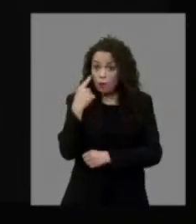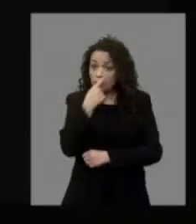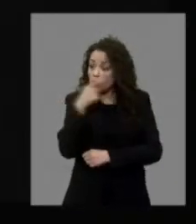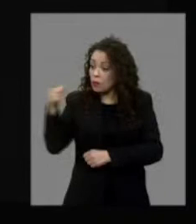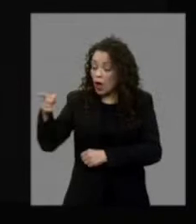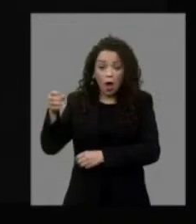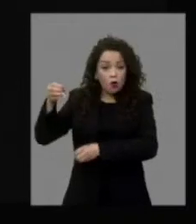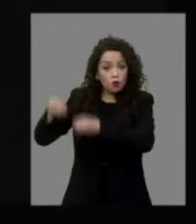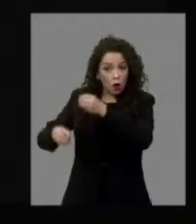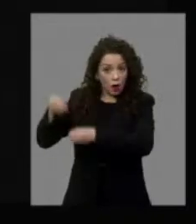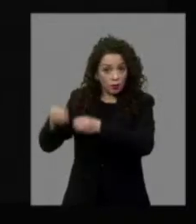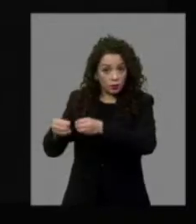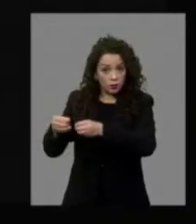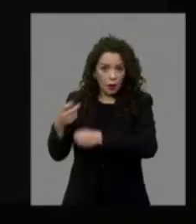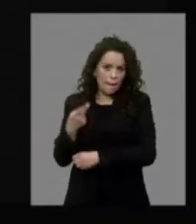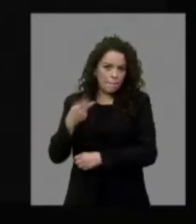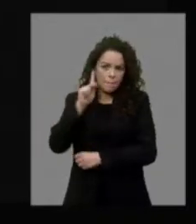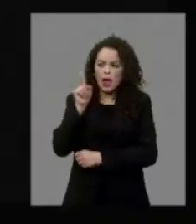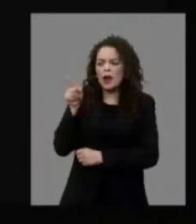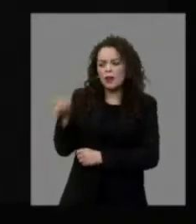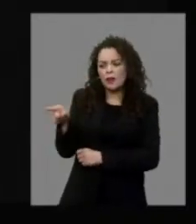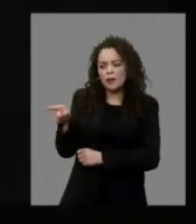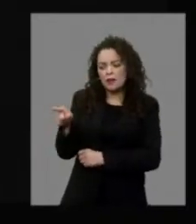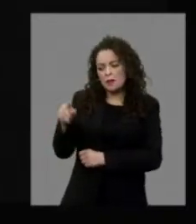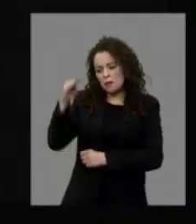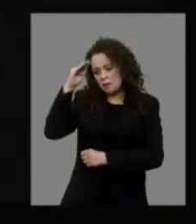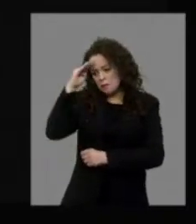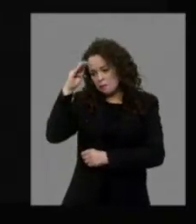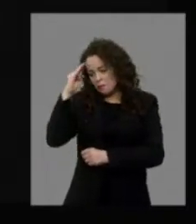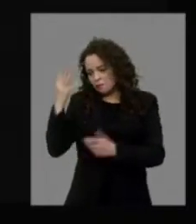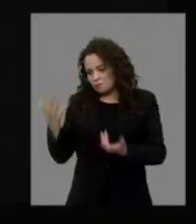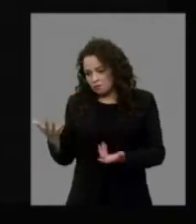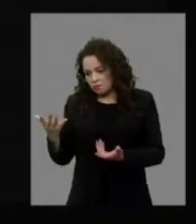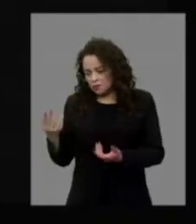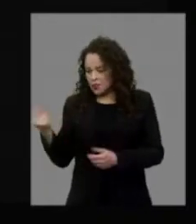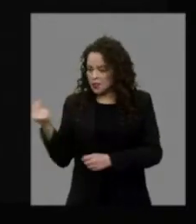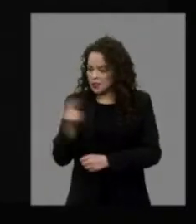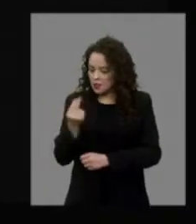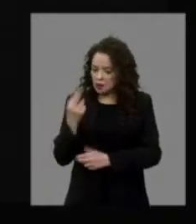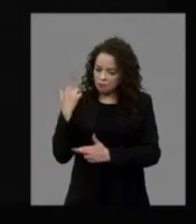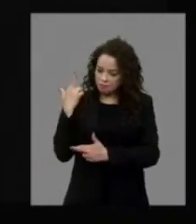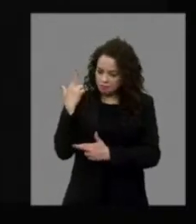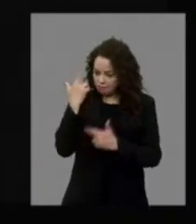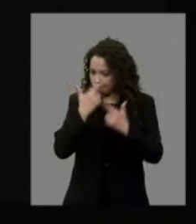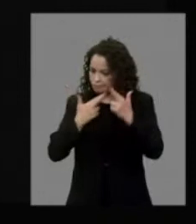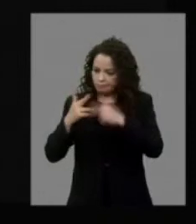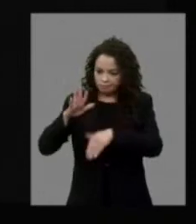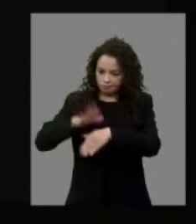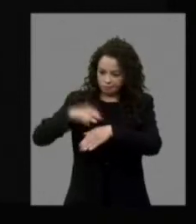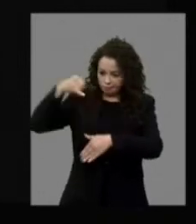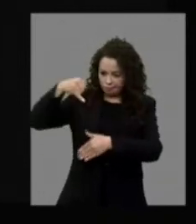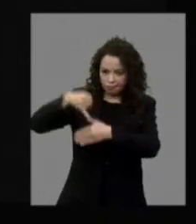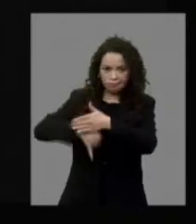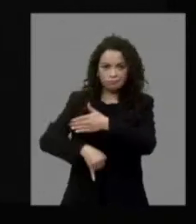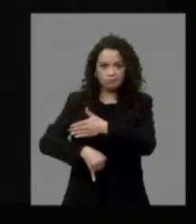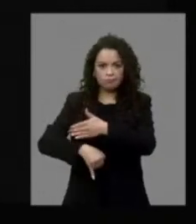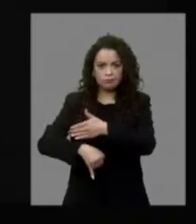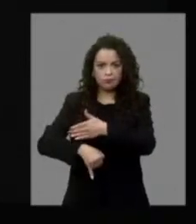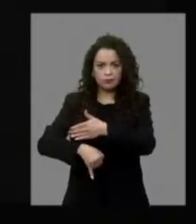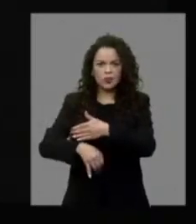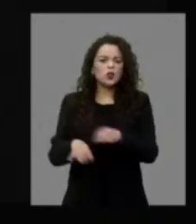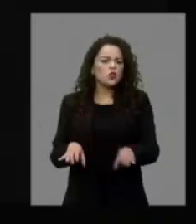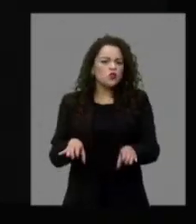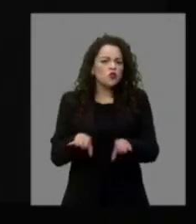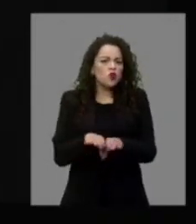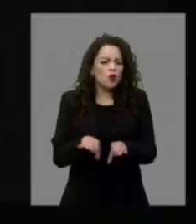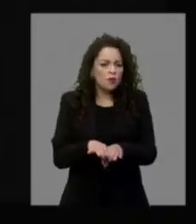juez pretende hacer un análisis de convencionalidad o de constitucionalidad, invocando